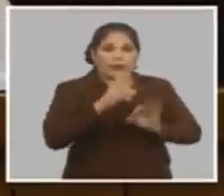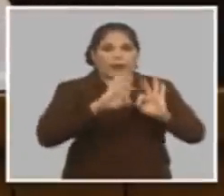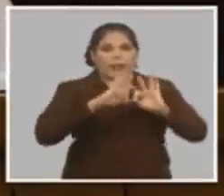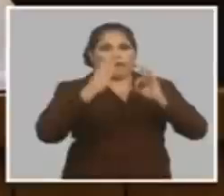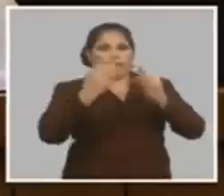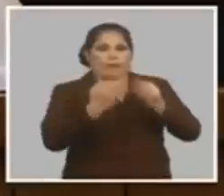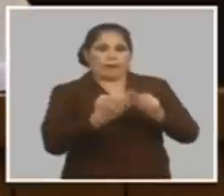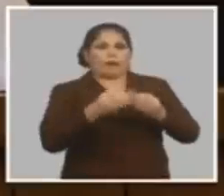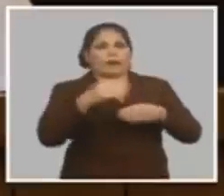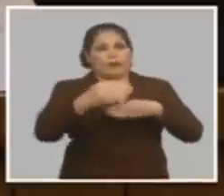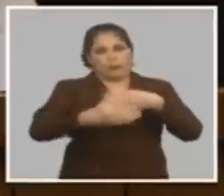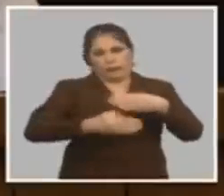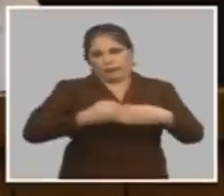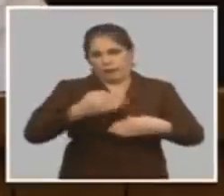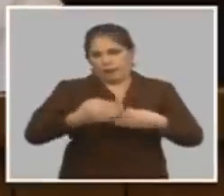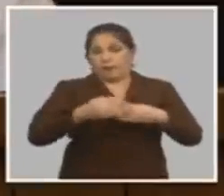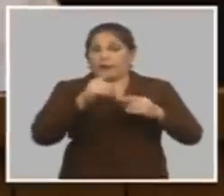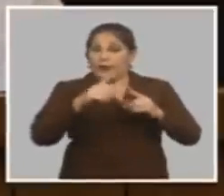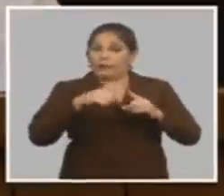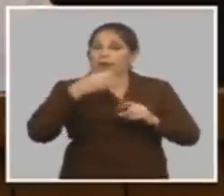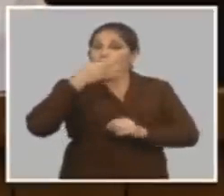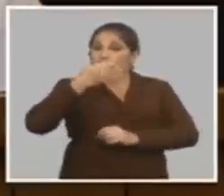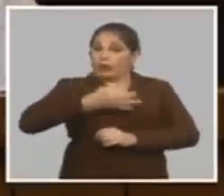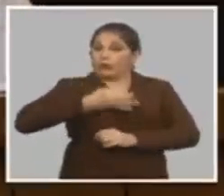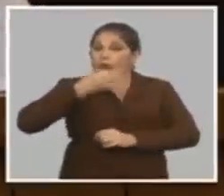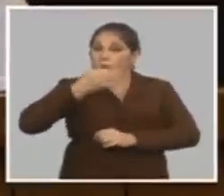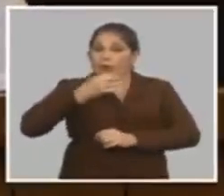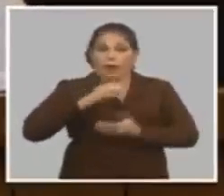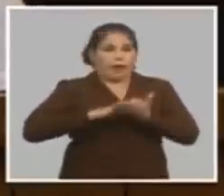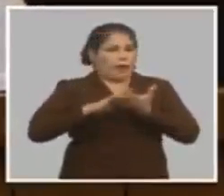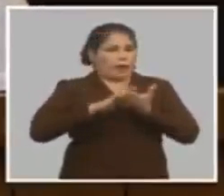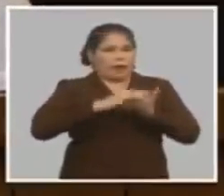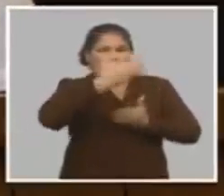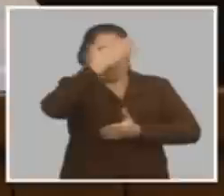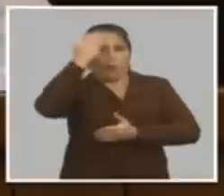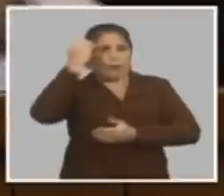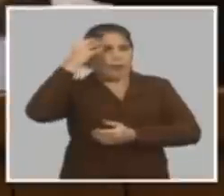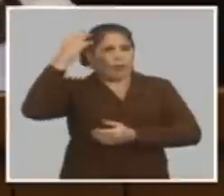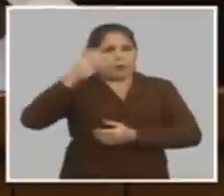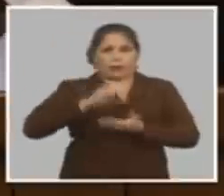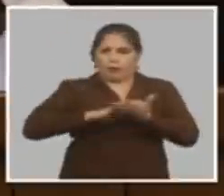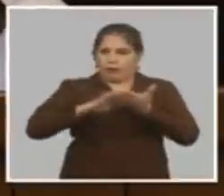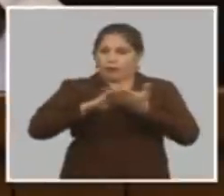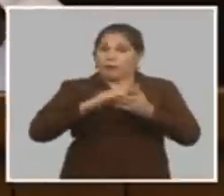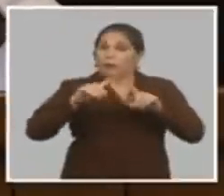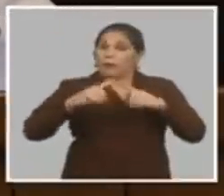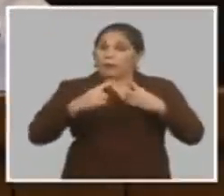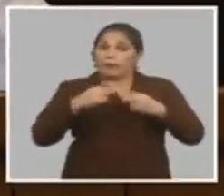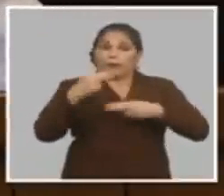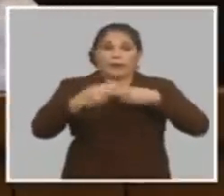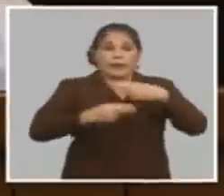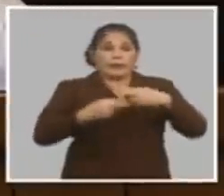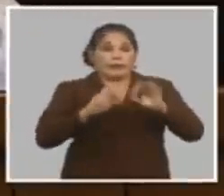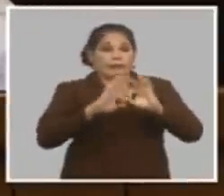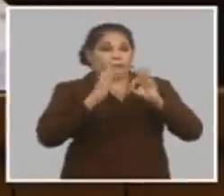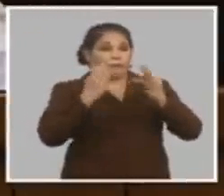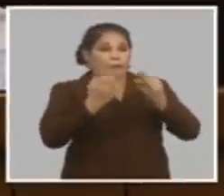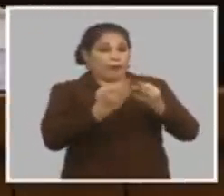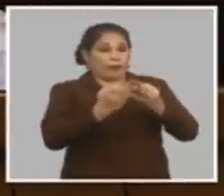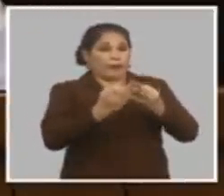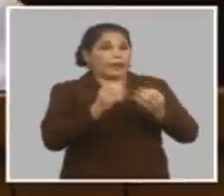vulnerables. Esa es la teoría de que nadie queda desamparado. Ahora, lo que sí no podemos hacer para los núcleos